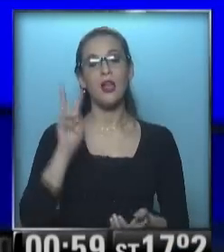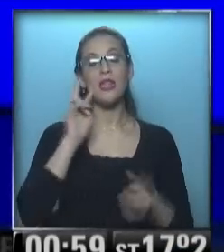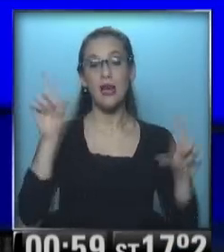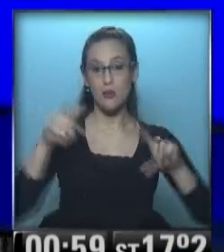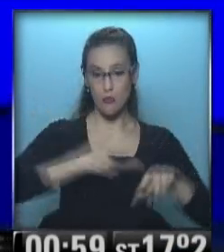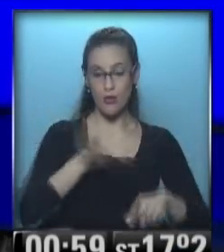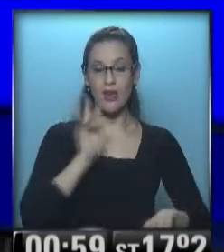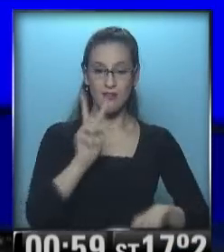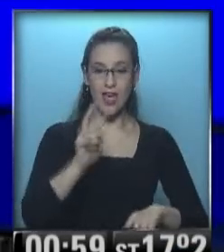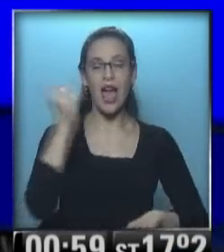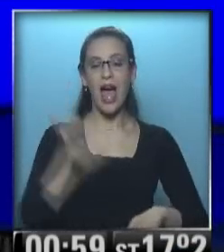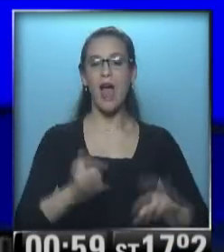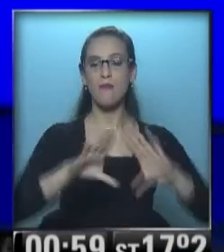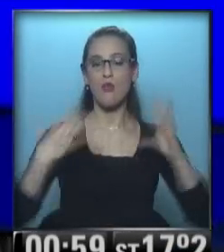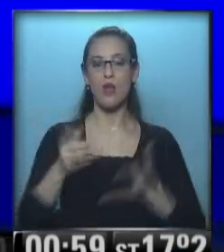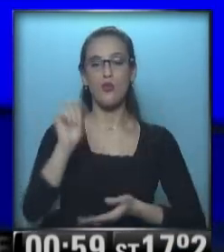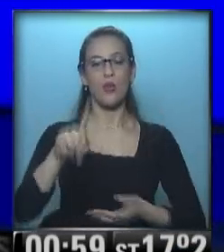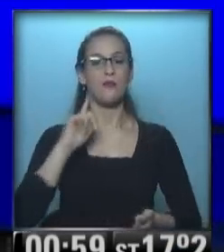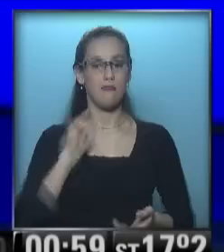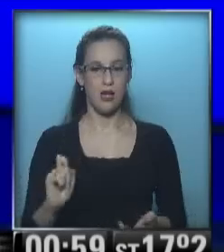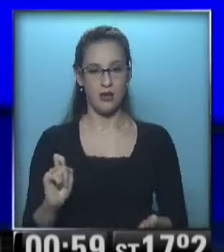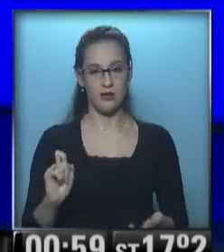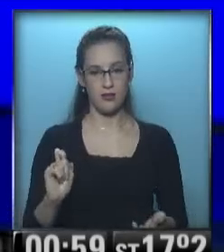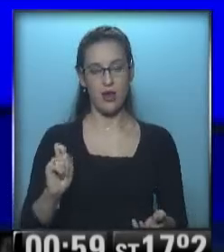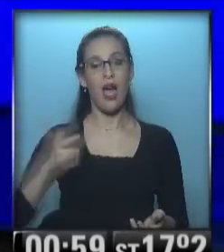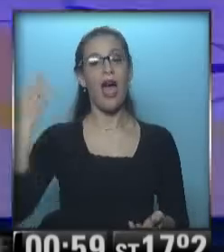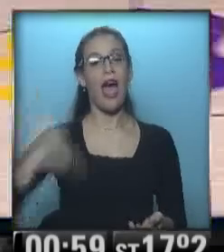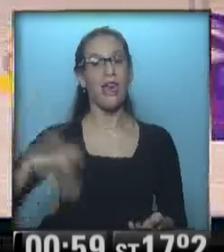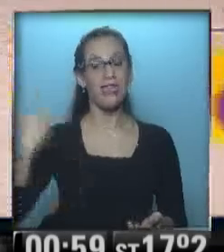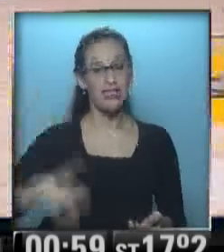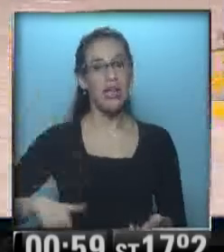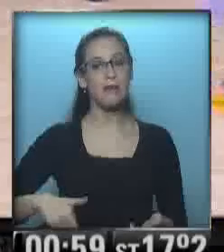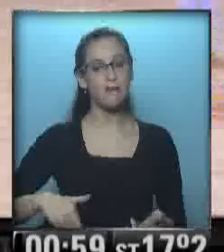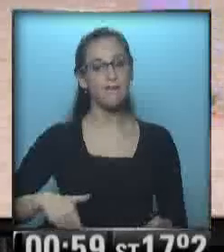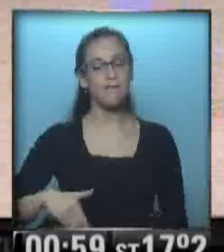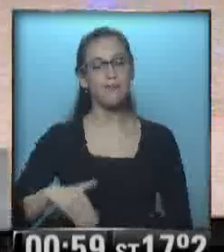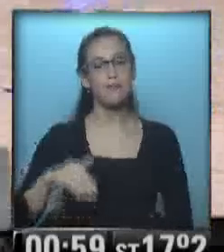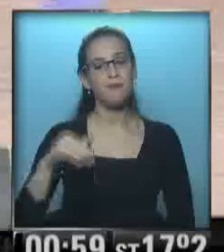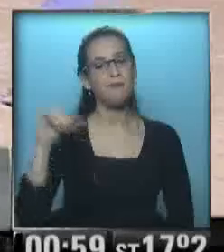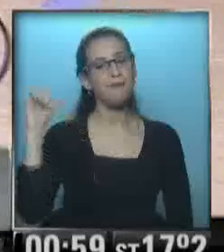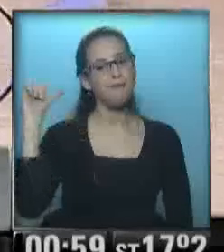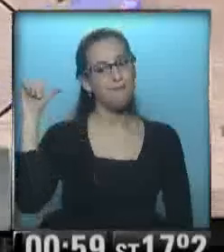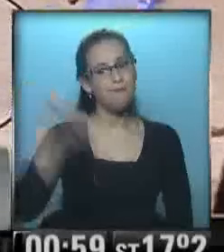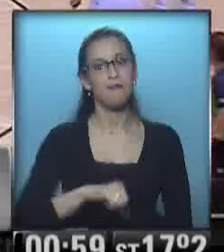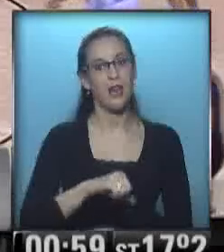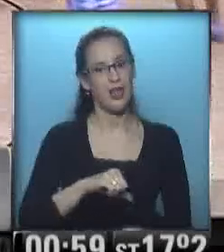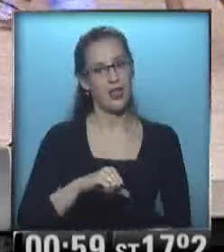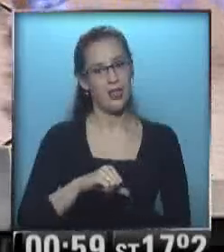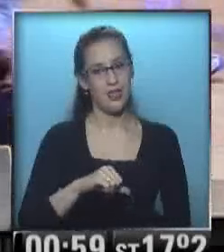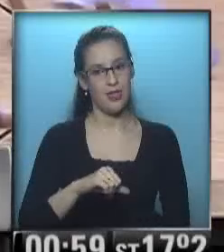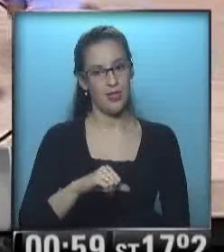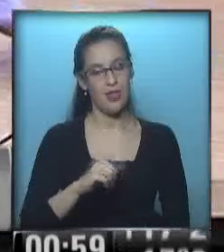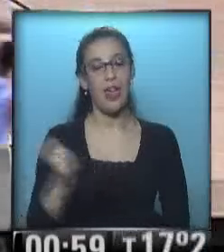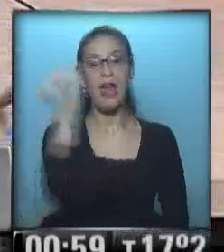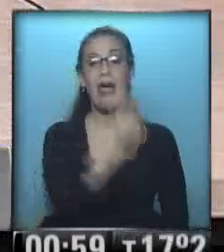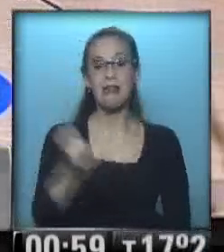se está disputando el Mundial en España y el seleccionado argentino cayó, como se daba la lógica en la previa del partido, frente a Grecia, que es ni más ni menos que el único